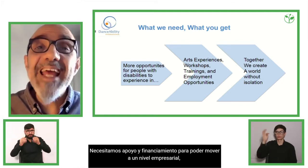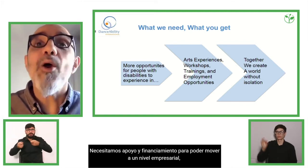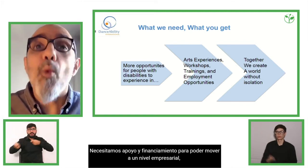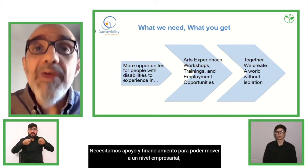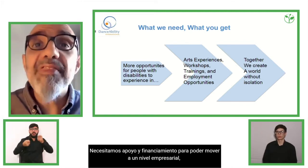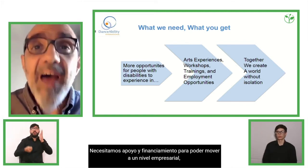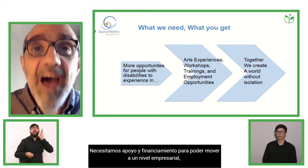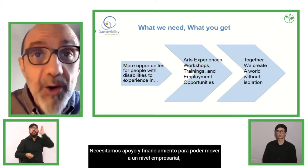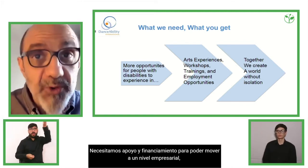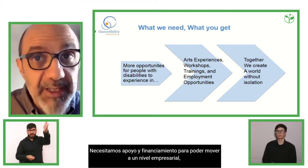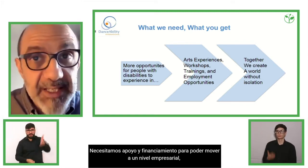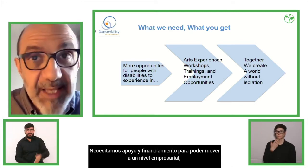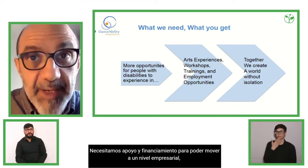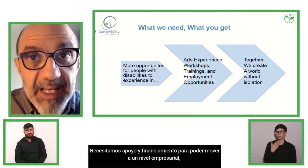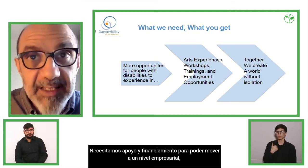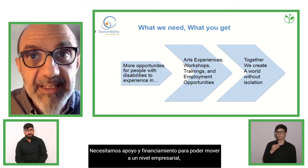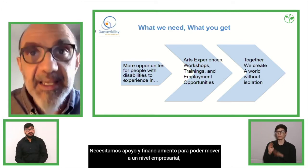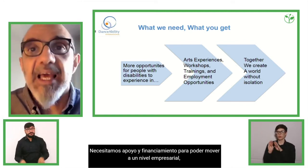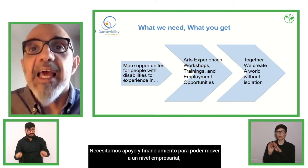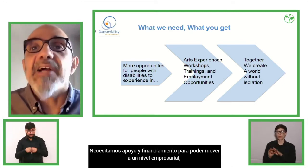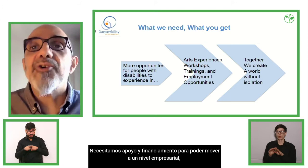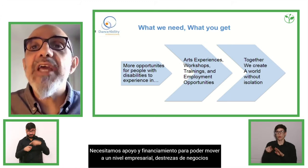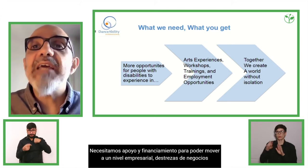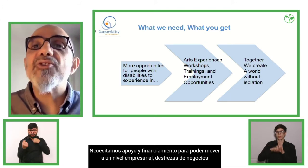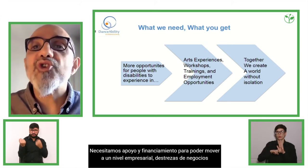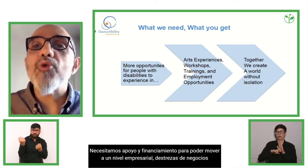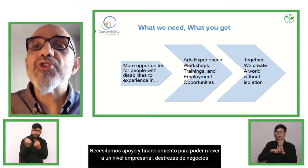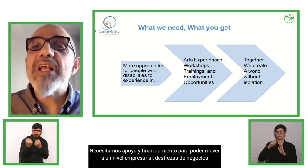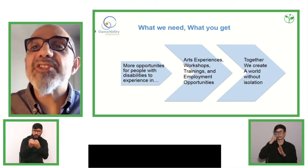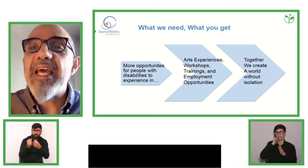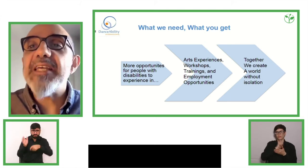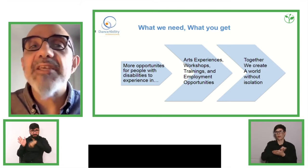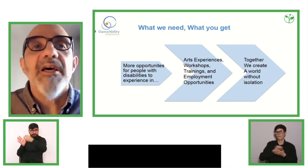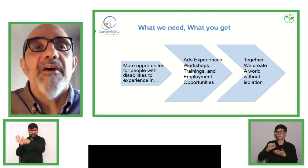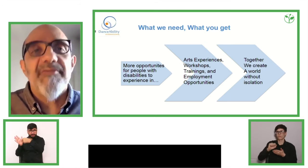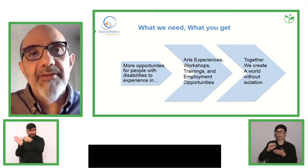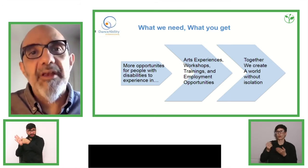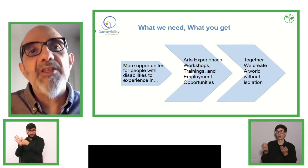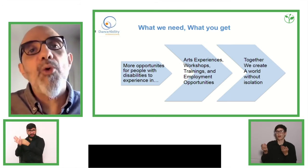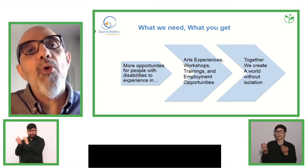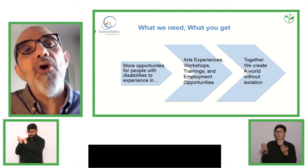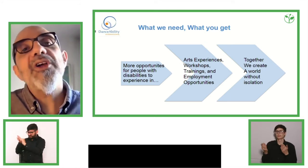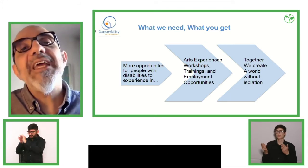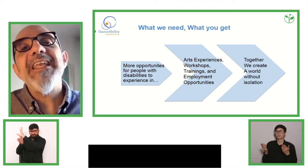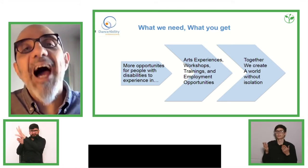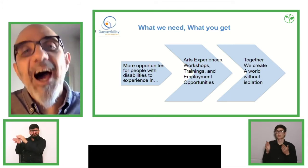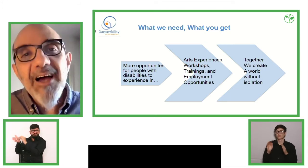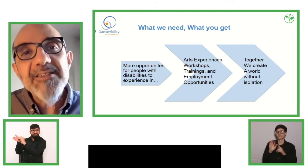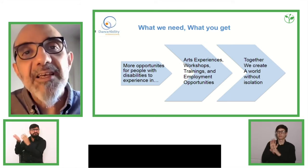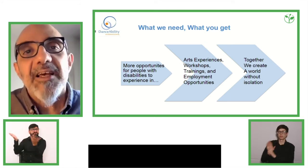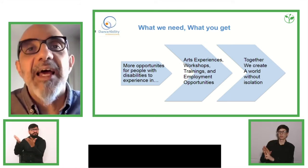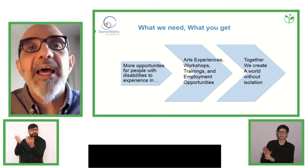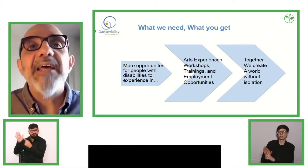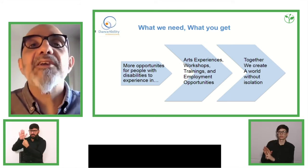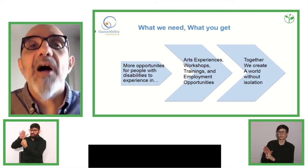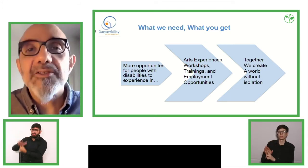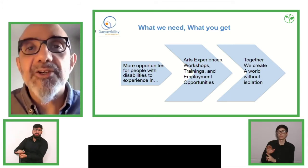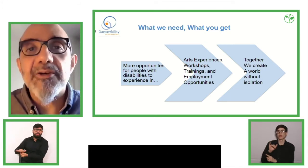al apoyar nuestro proyecto, elimina la aislación, el aislamiento y crea cambio